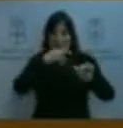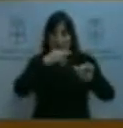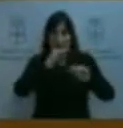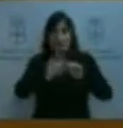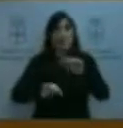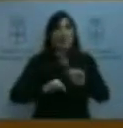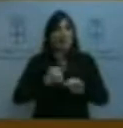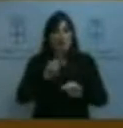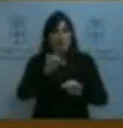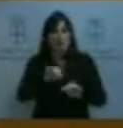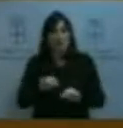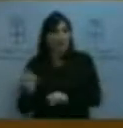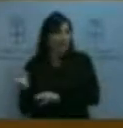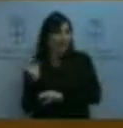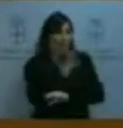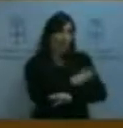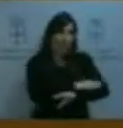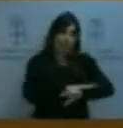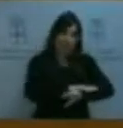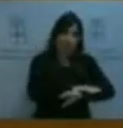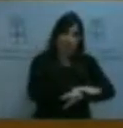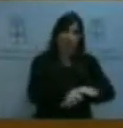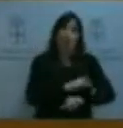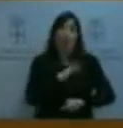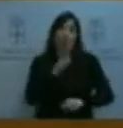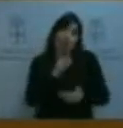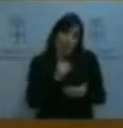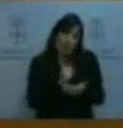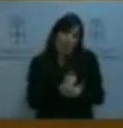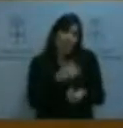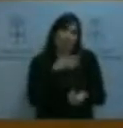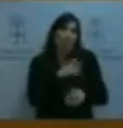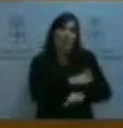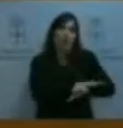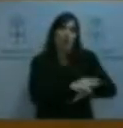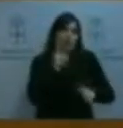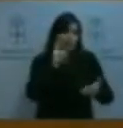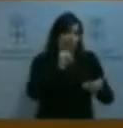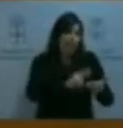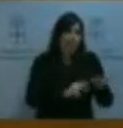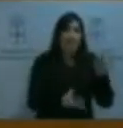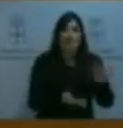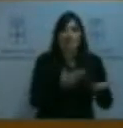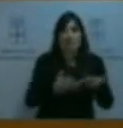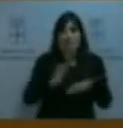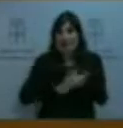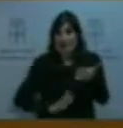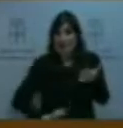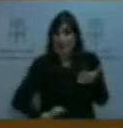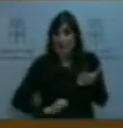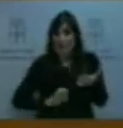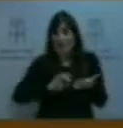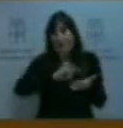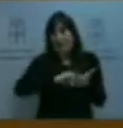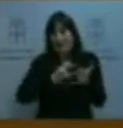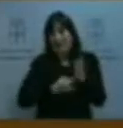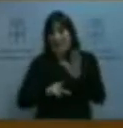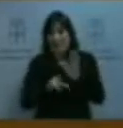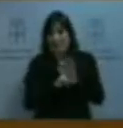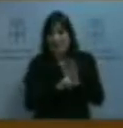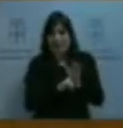viera, bueno, pues algunos de los aspectos que se recogían en el informe de técnica legislativa. Todo esto, bueno, pues por hacer un poco